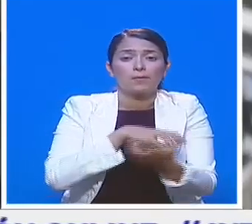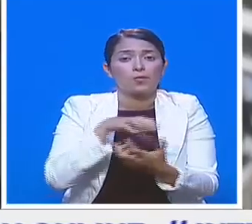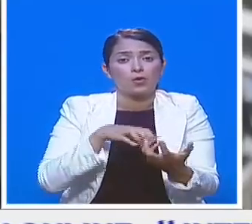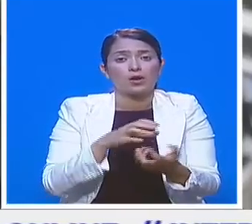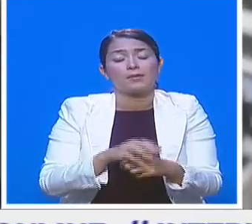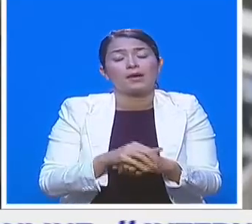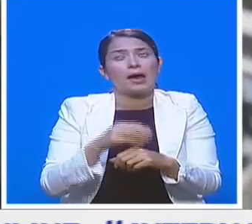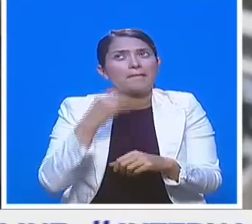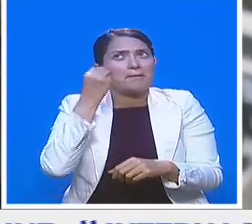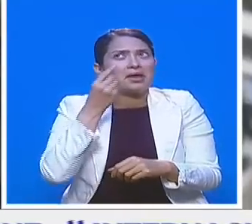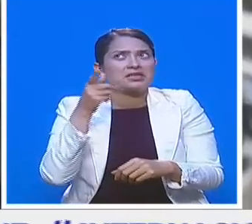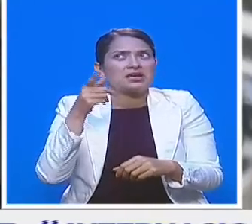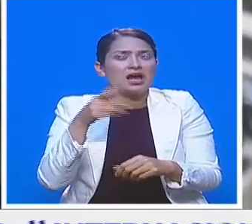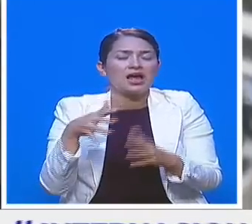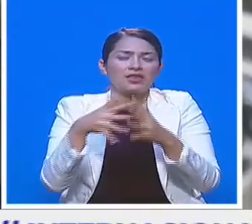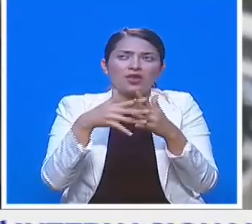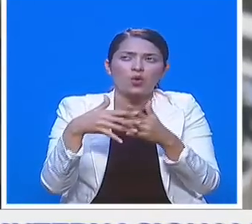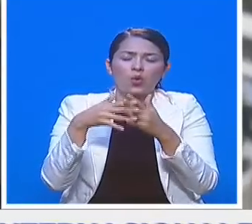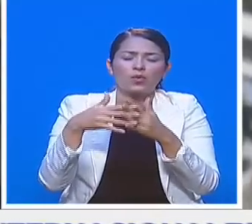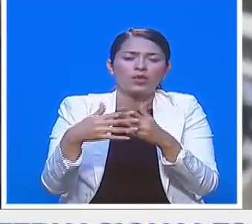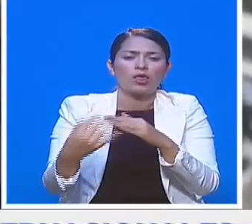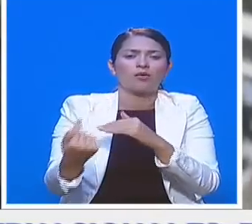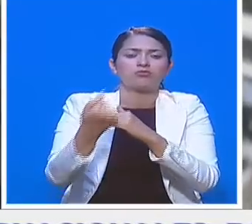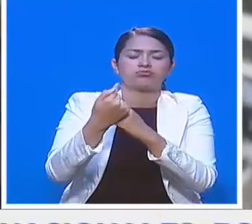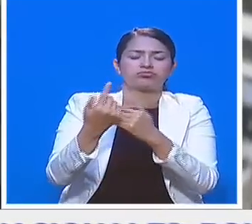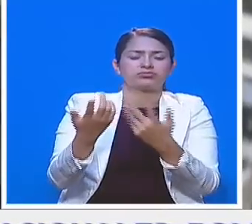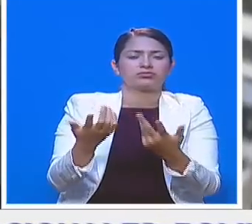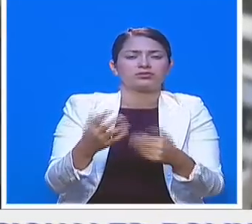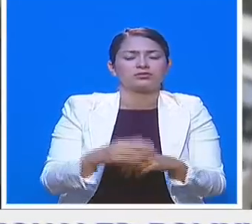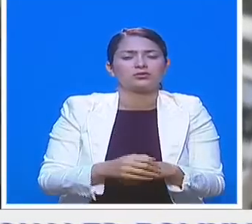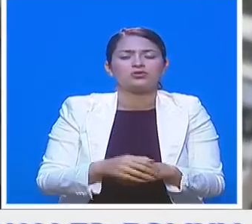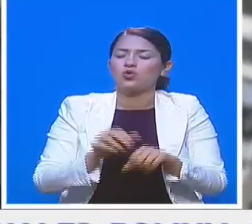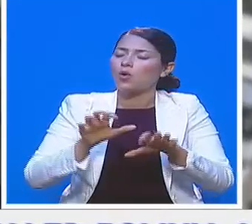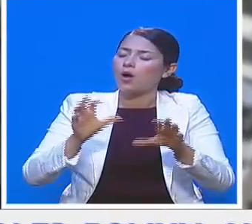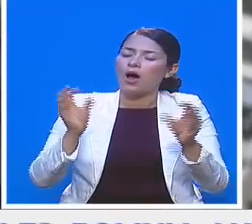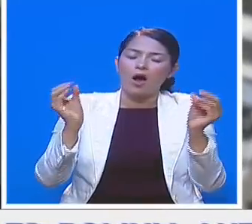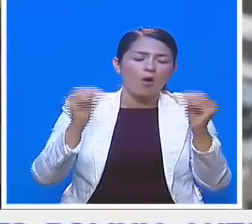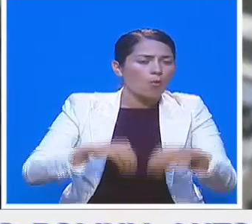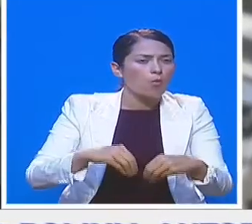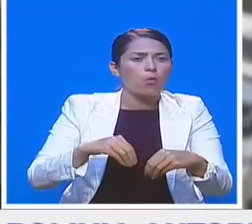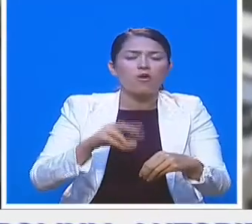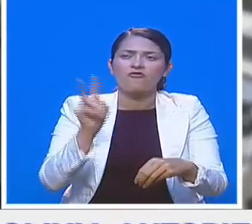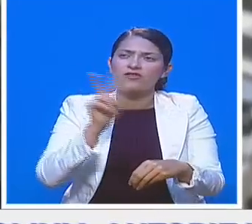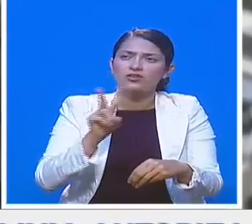vengar. Rechazo pleno y contundentemente que a un venezolano sea agredido por pensar distinto.